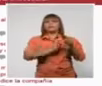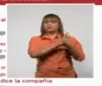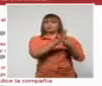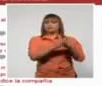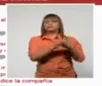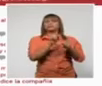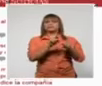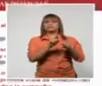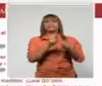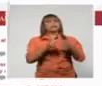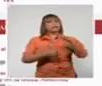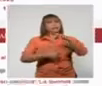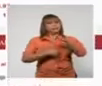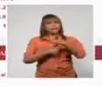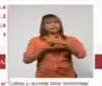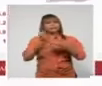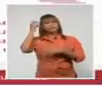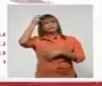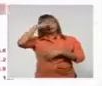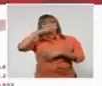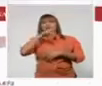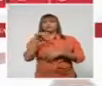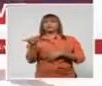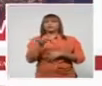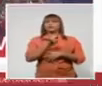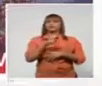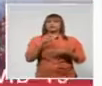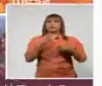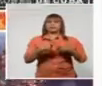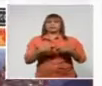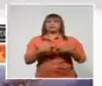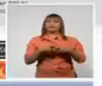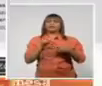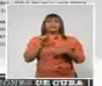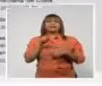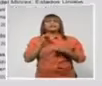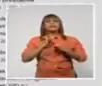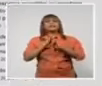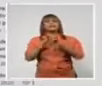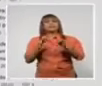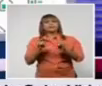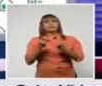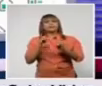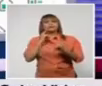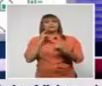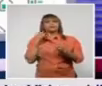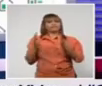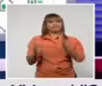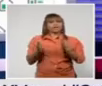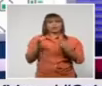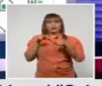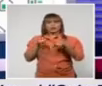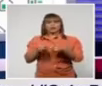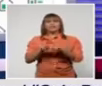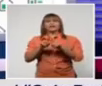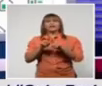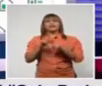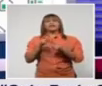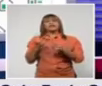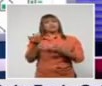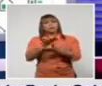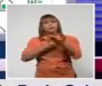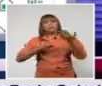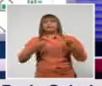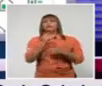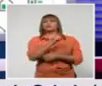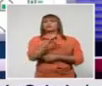los Estados Unidos junto a su esposa. Es la noticia que ha matizado esta jornada y es la noticia también que comparto con ustedes en